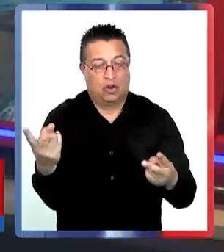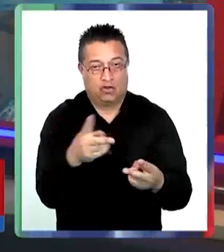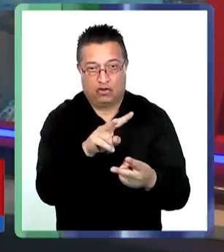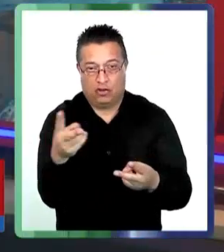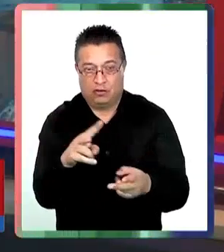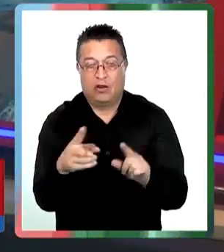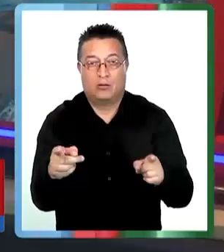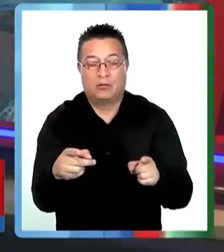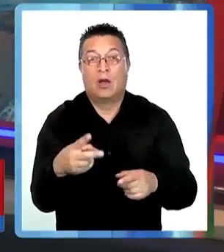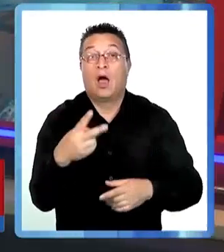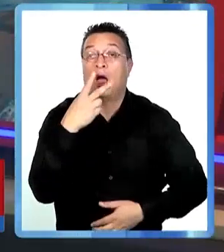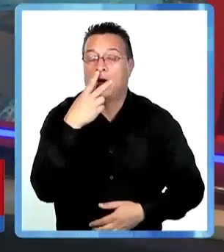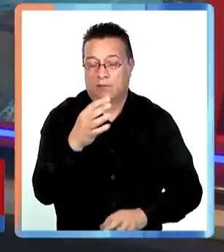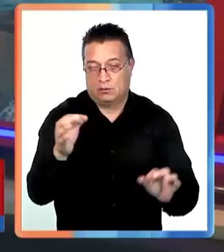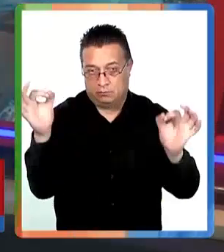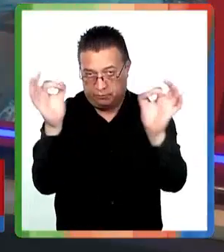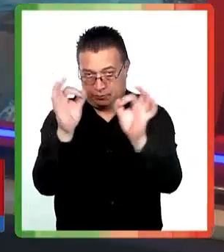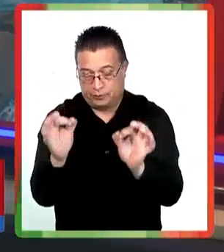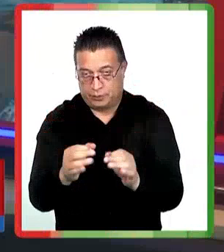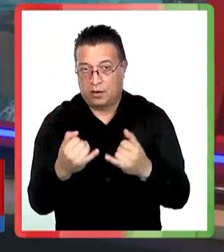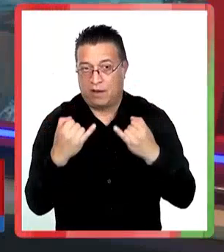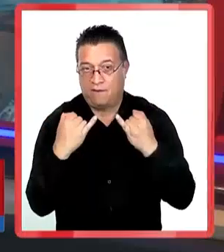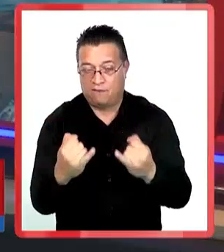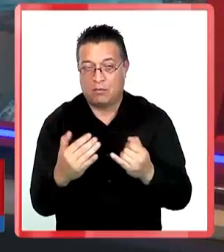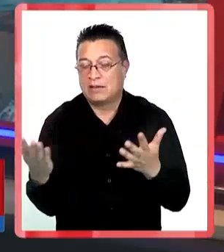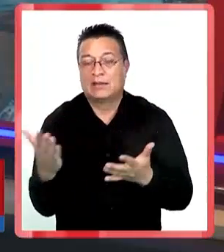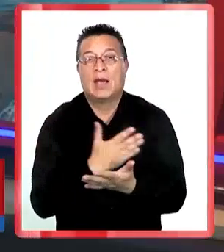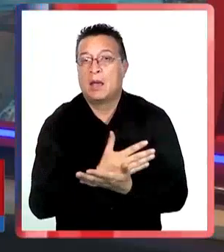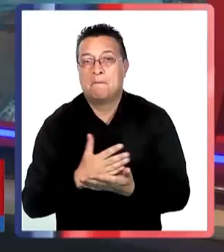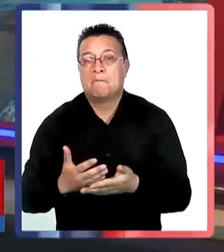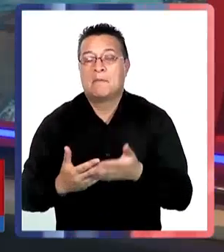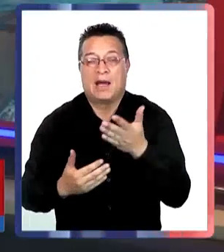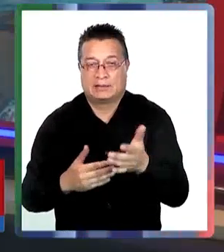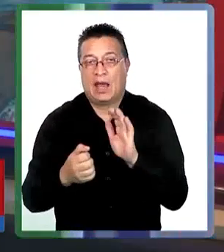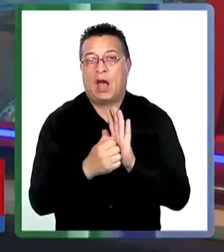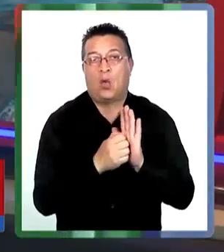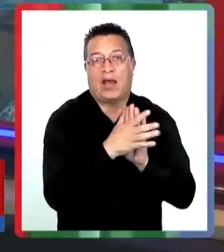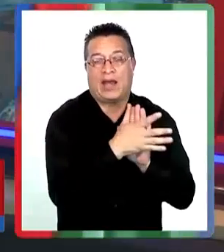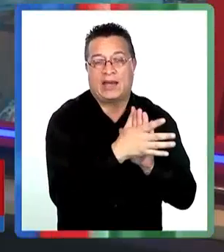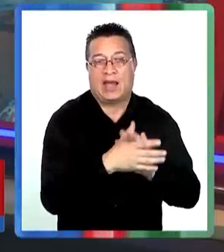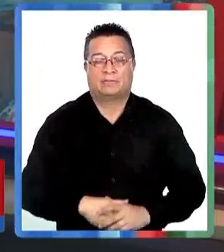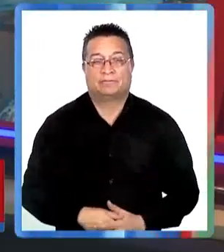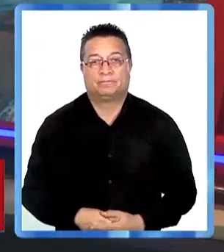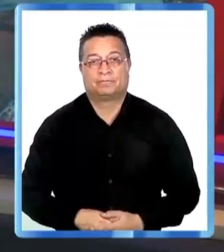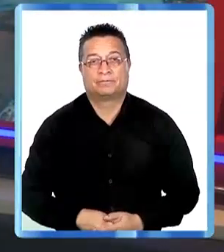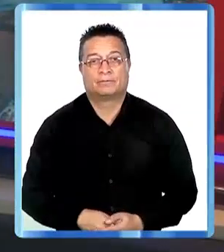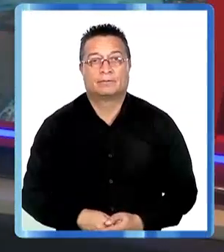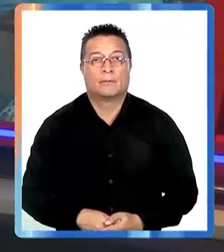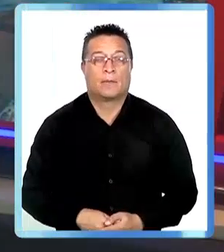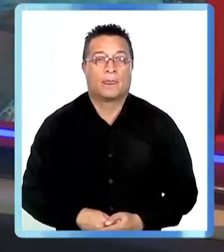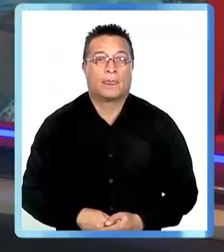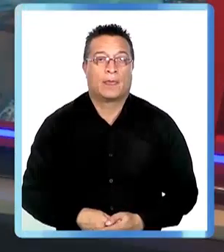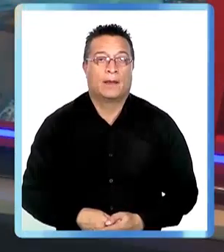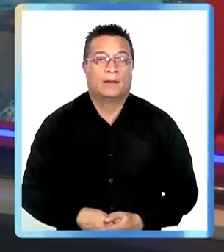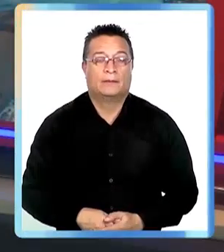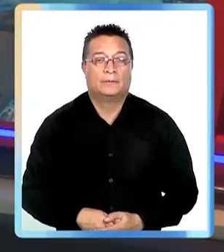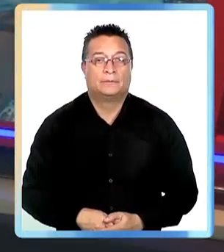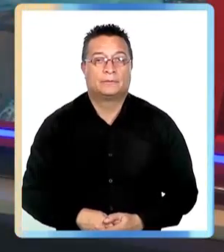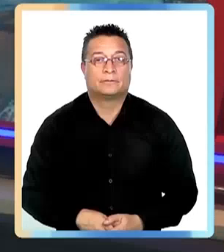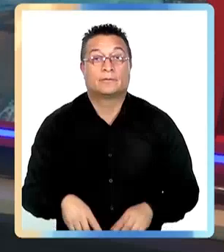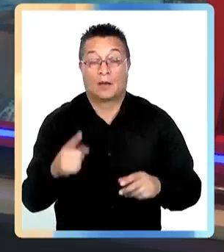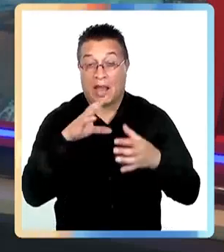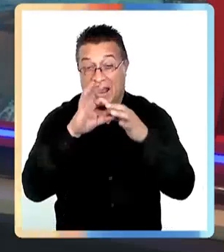un salvoconducto en carabineros o en comisaría virtual Universidad Autónoma televisión nos informa de lo que está ocurriendo en la